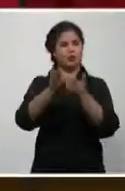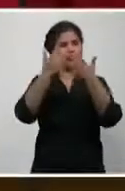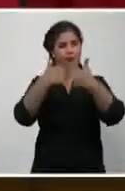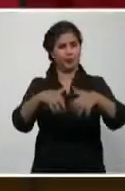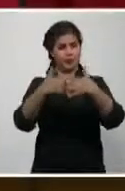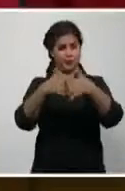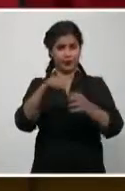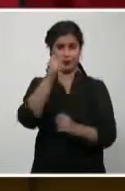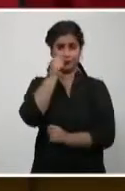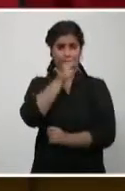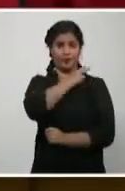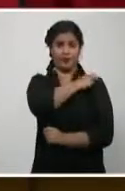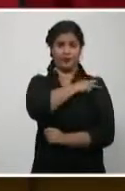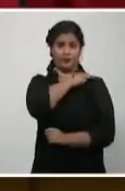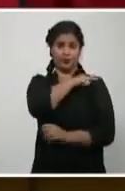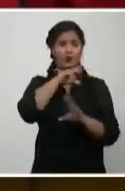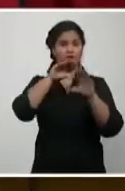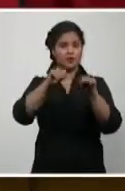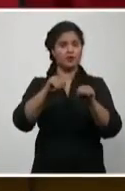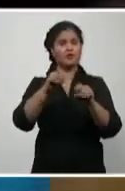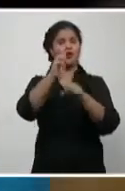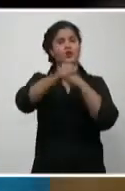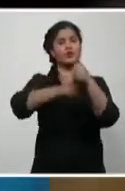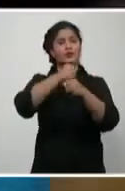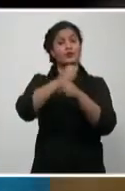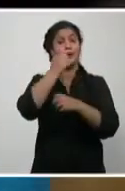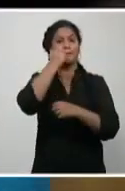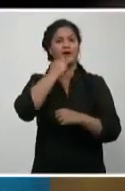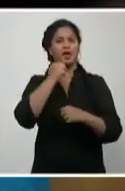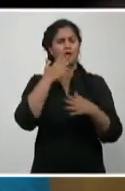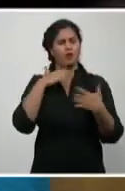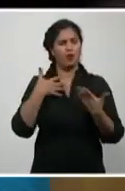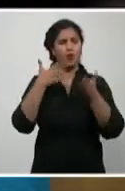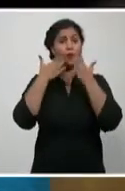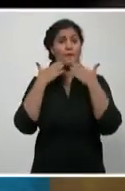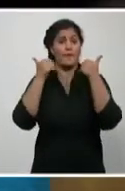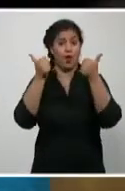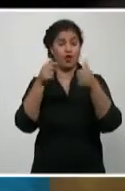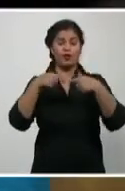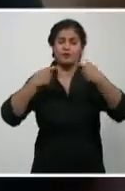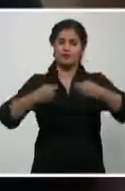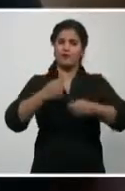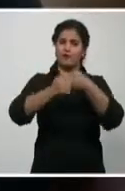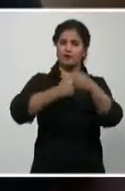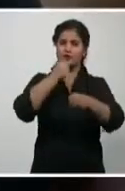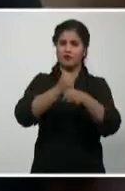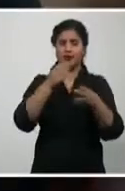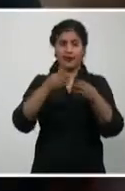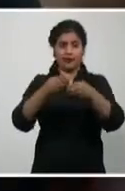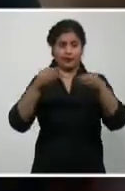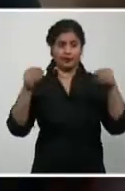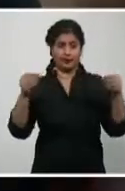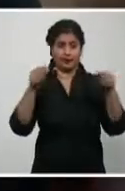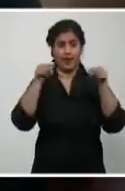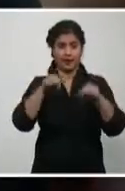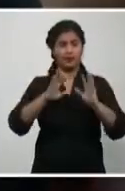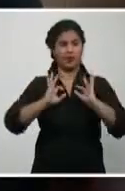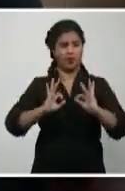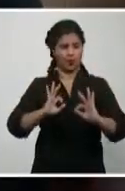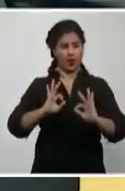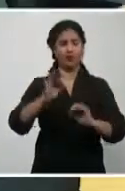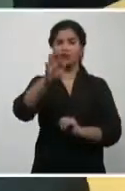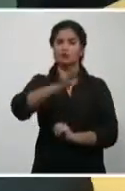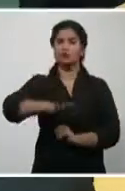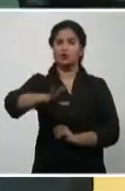en utilizar más y mejor las tierras disponibles hasta hacer realidad la Plataforma Nacional para la Plena Seguridad